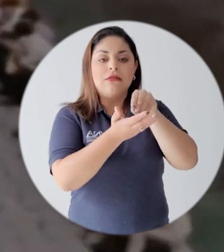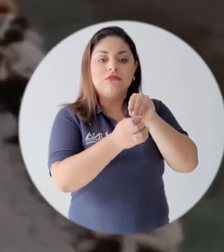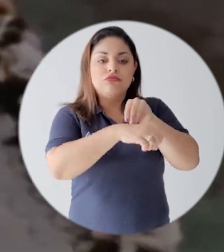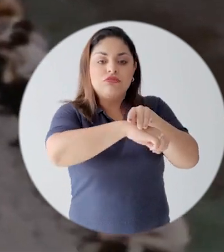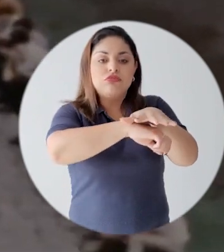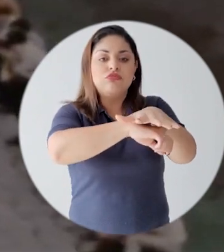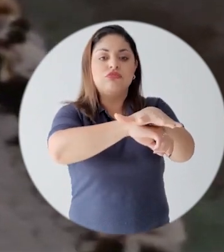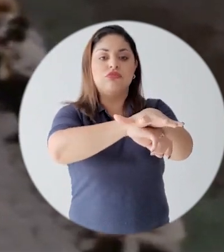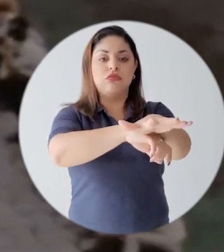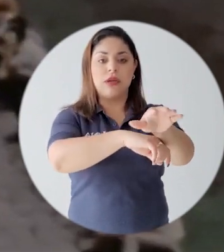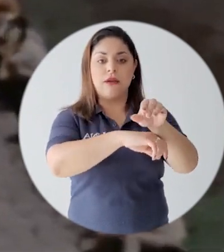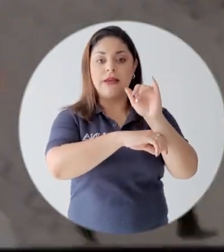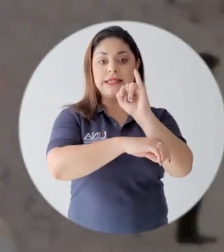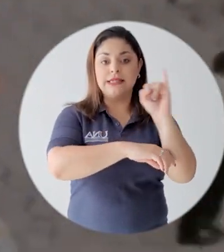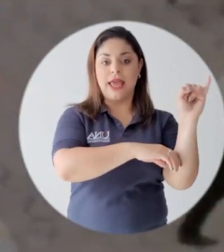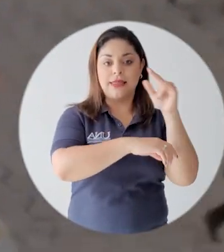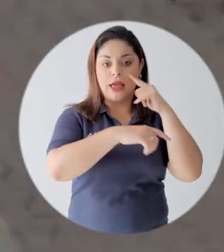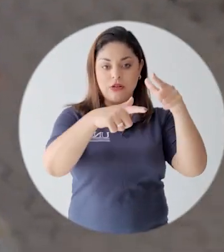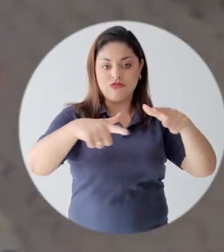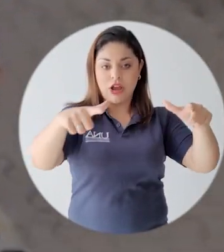influencia de la izquierda en la región.